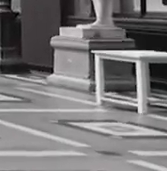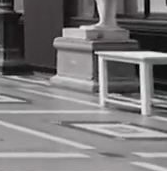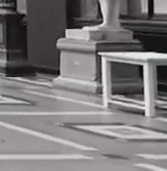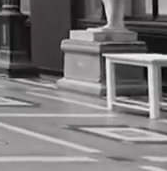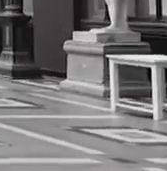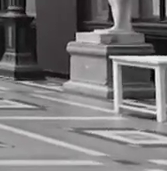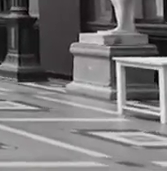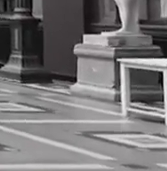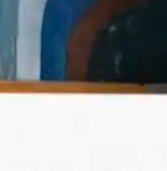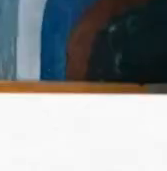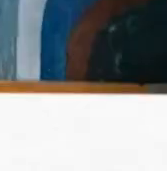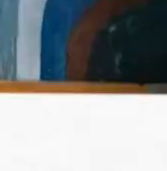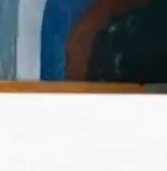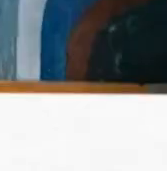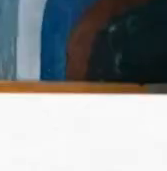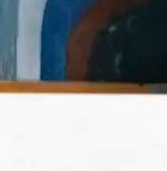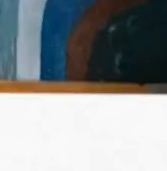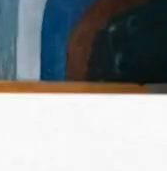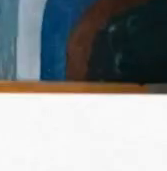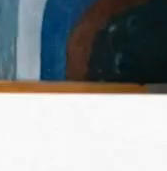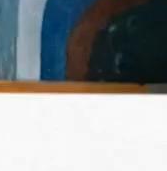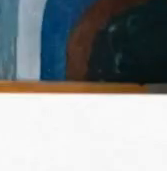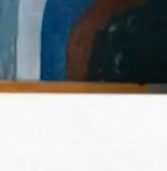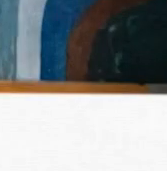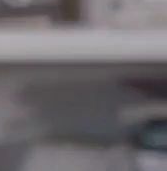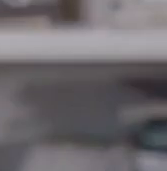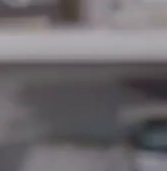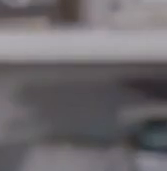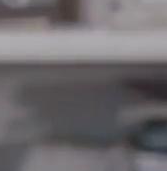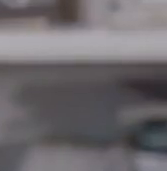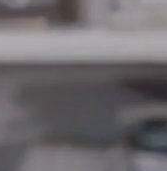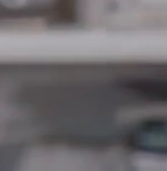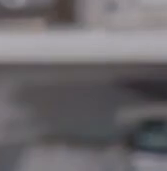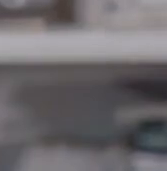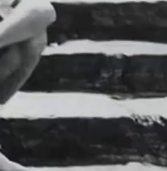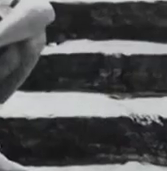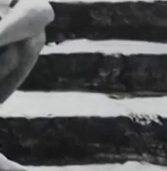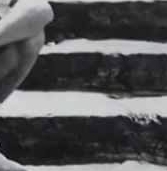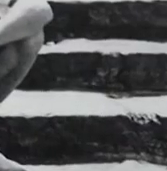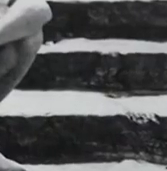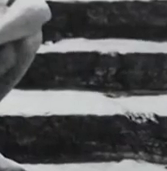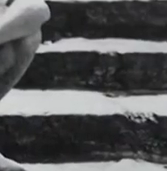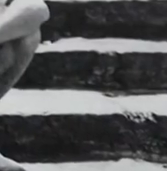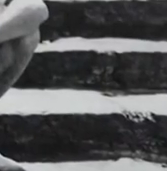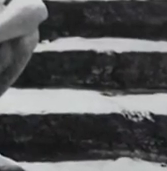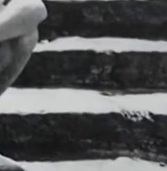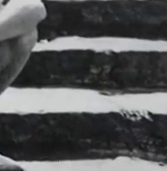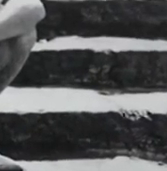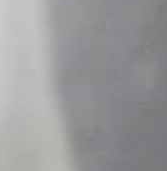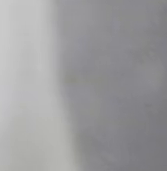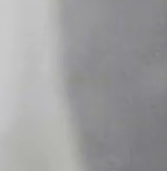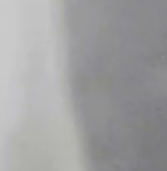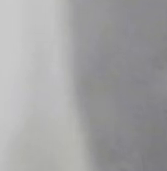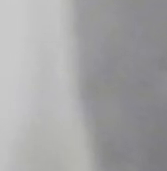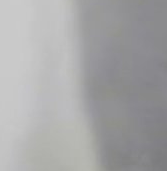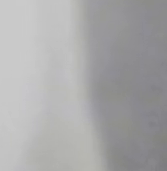en la escuela malísimo una trayectoria una colección y decidí pues irme a México